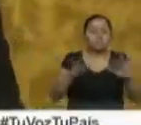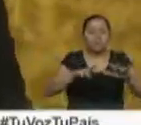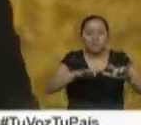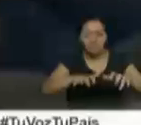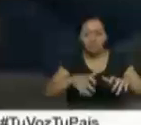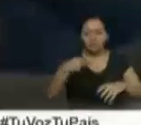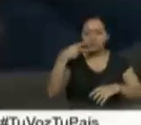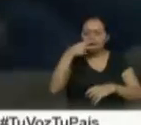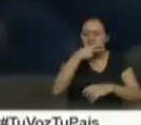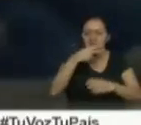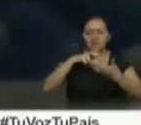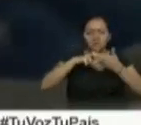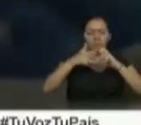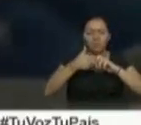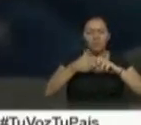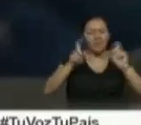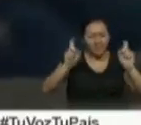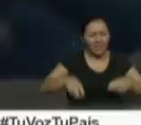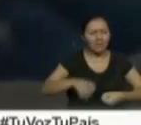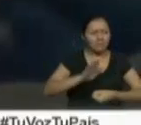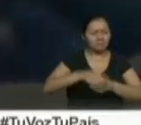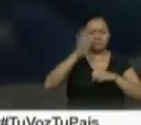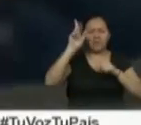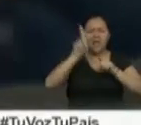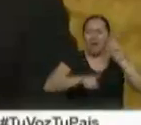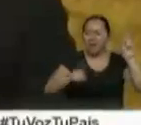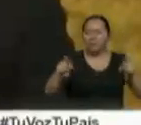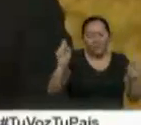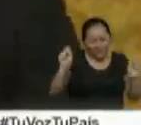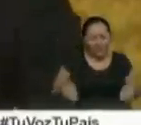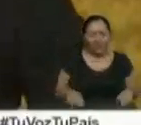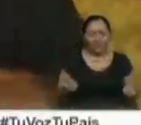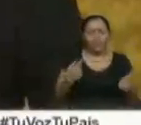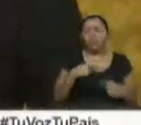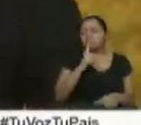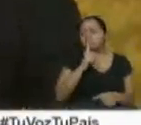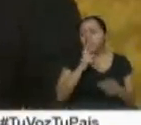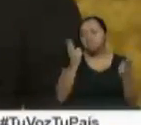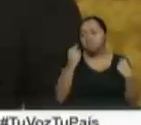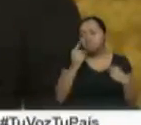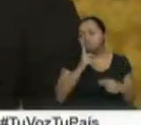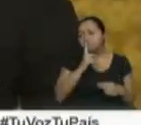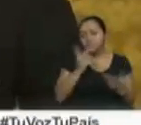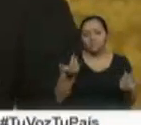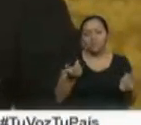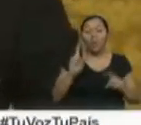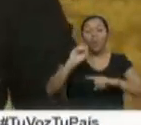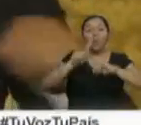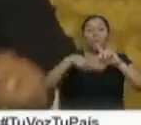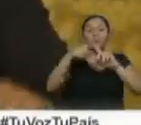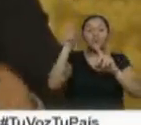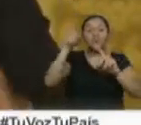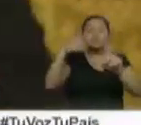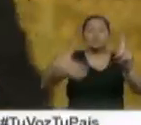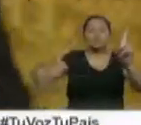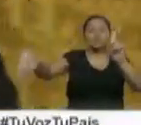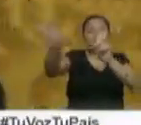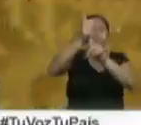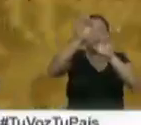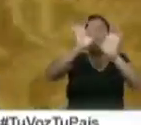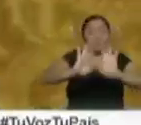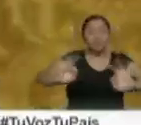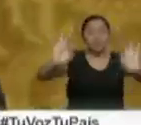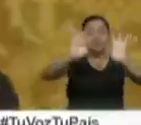manipulación, debemos indignarnos ante aquellos que por obtener lo que no logran en las